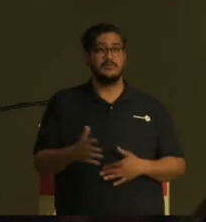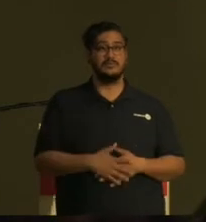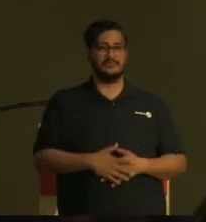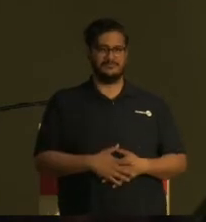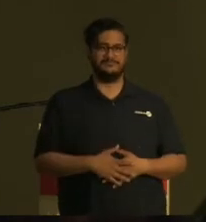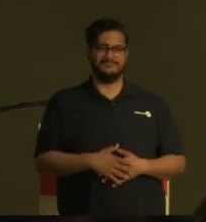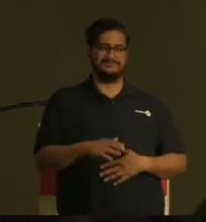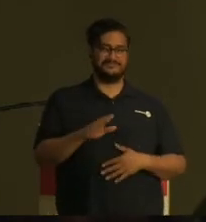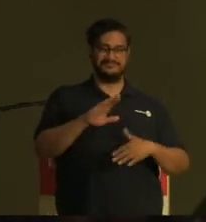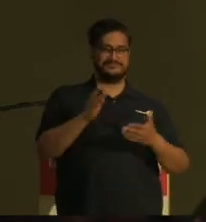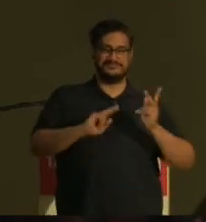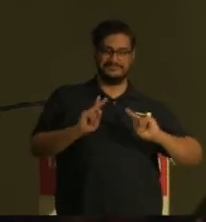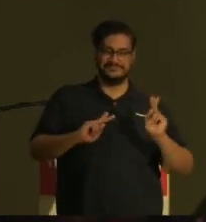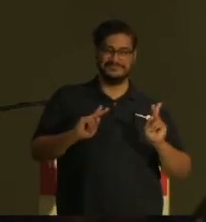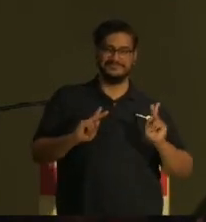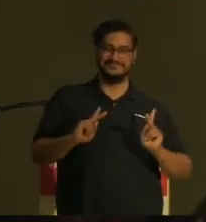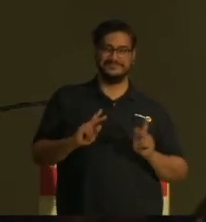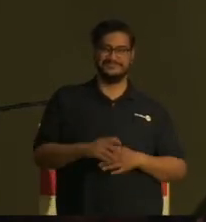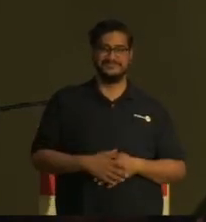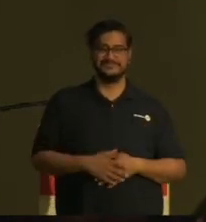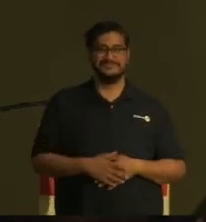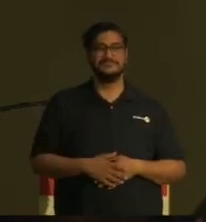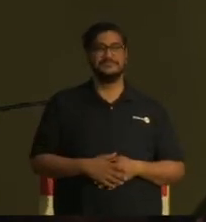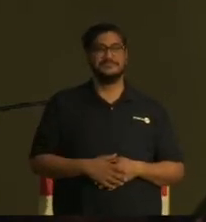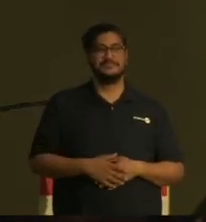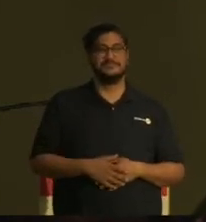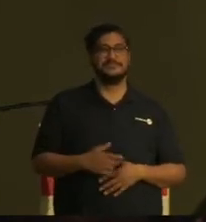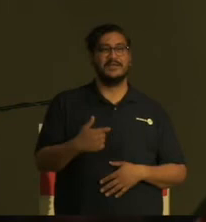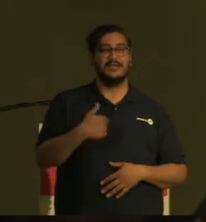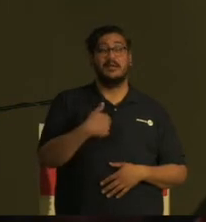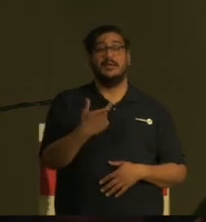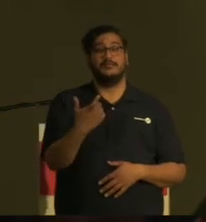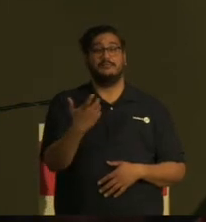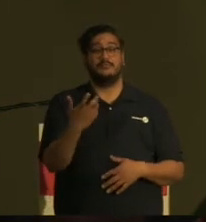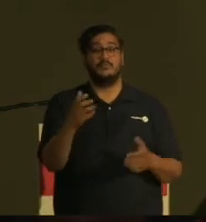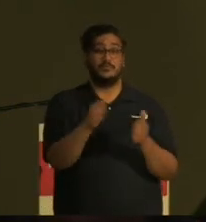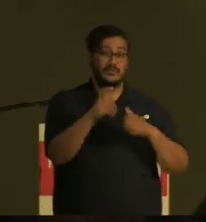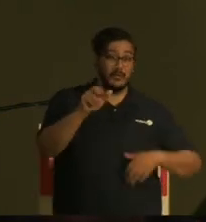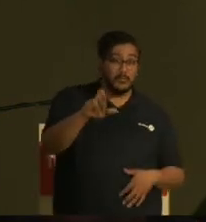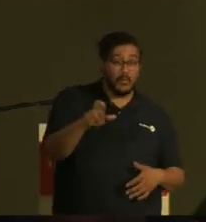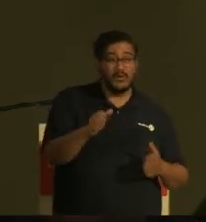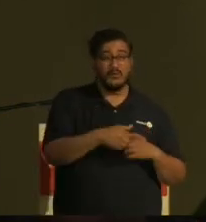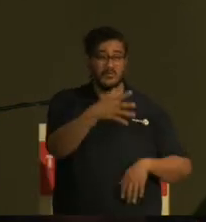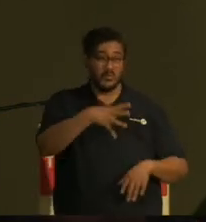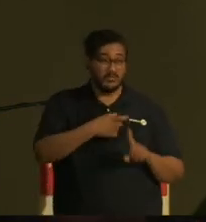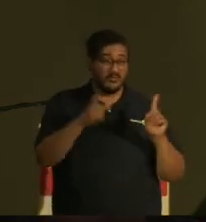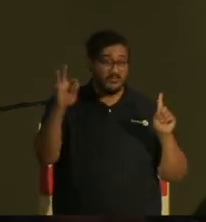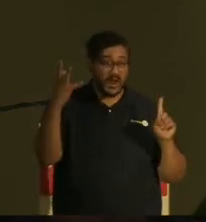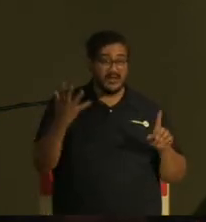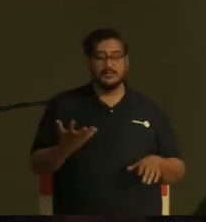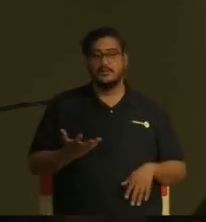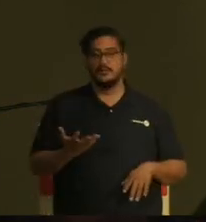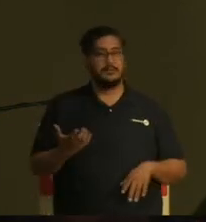Y la señora la soltaron igual y no sé qué pasó después, ni con Betancourt ni con la señora francesa. Y